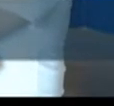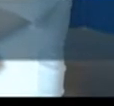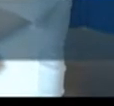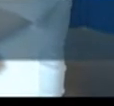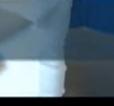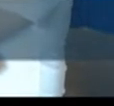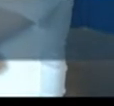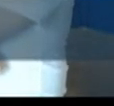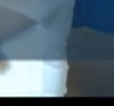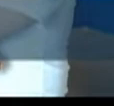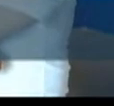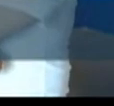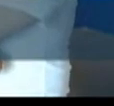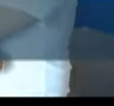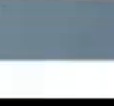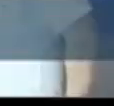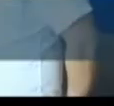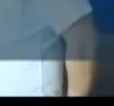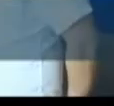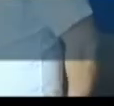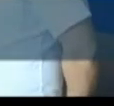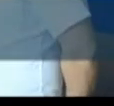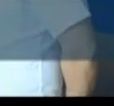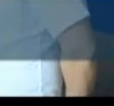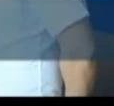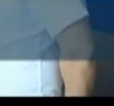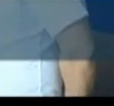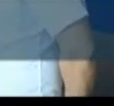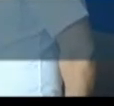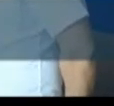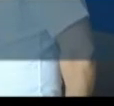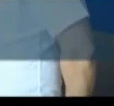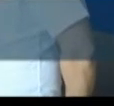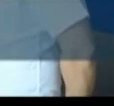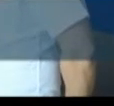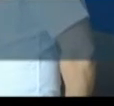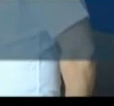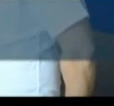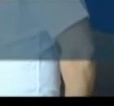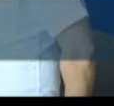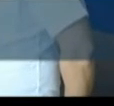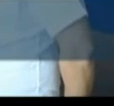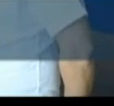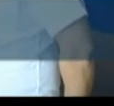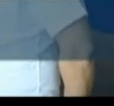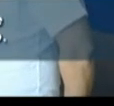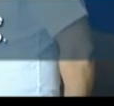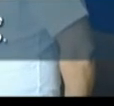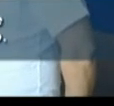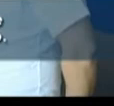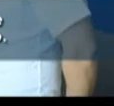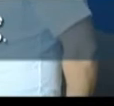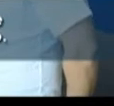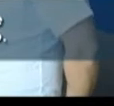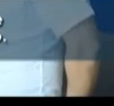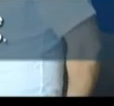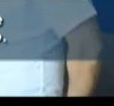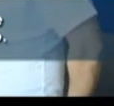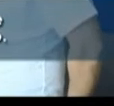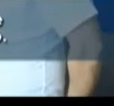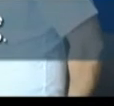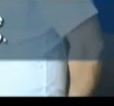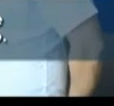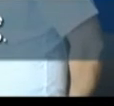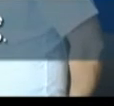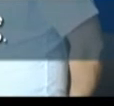contadas de interés acervo estación con más importantes y nueve o más al especial con una ser específico mayor ha